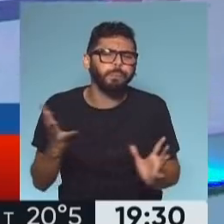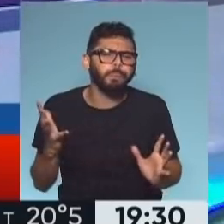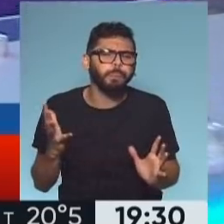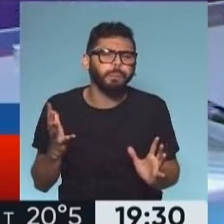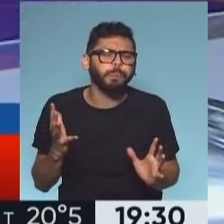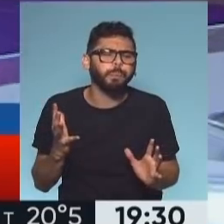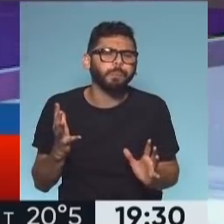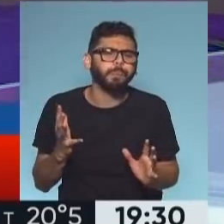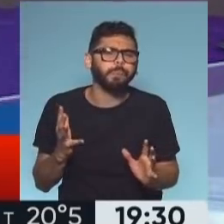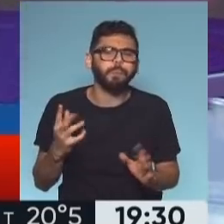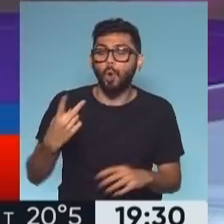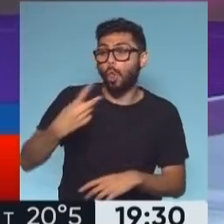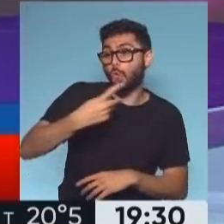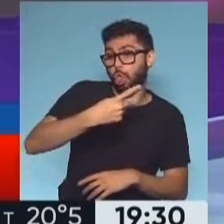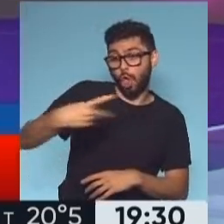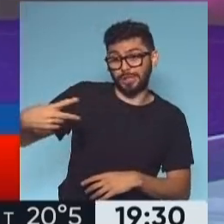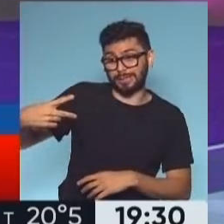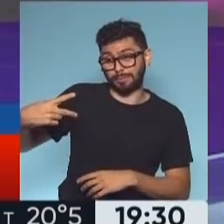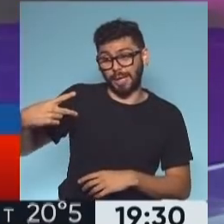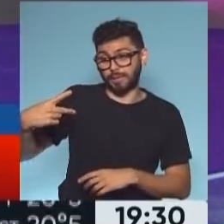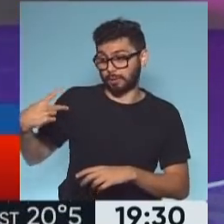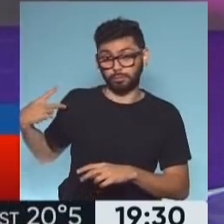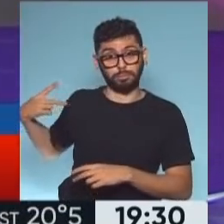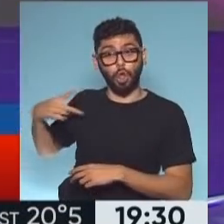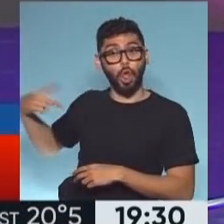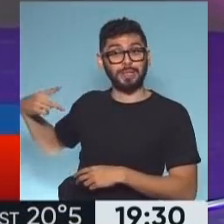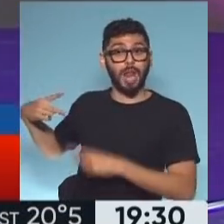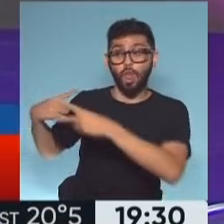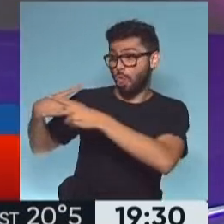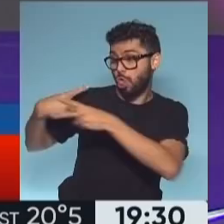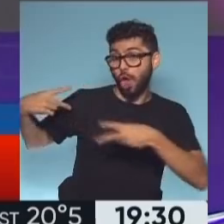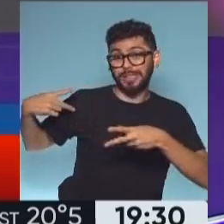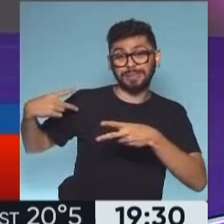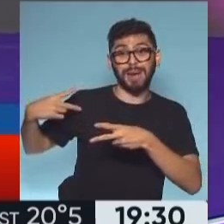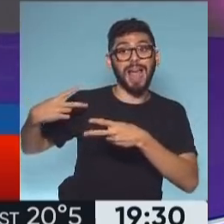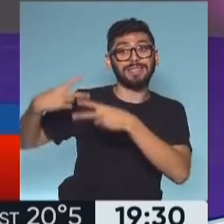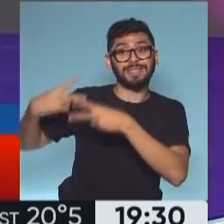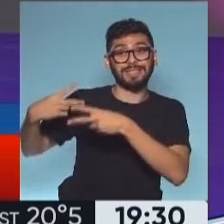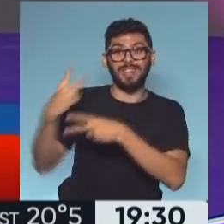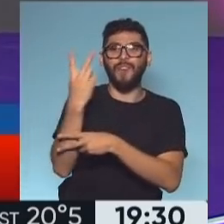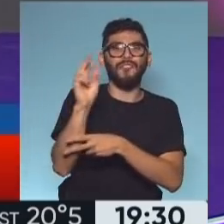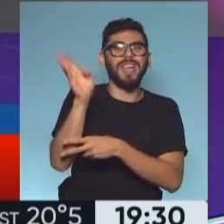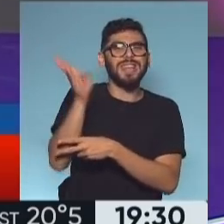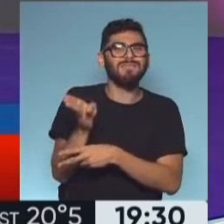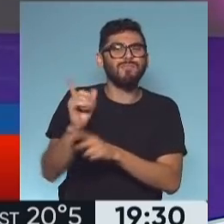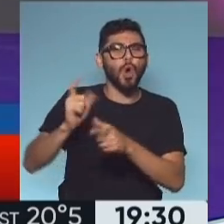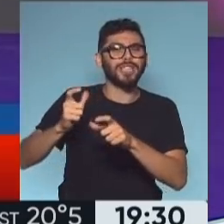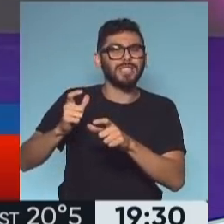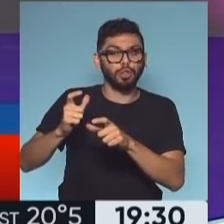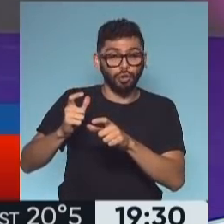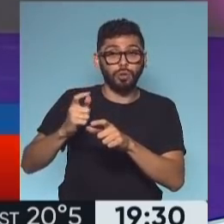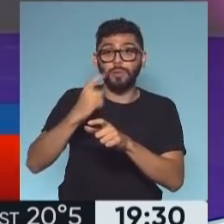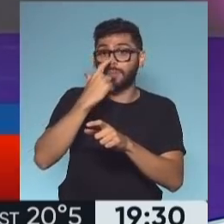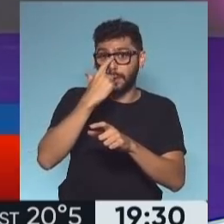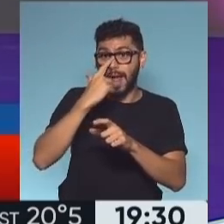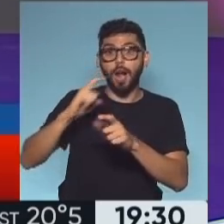se dividen. De dos semanas a las dos siguientes semanas tiene que haber un 20% de casos. Sería un 20% sería la